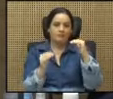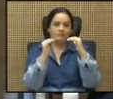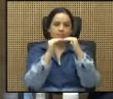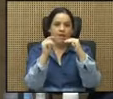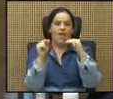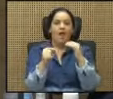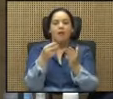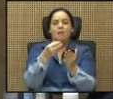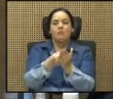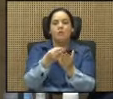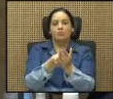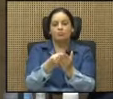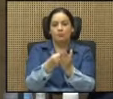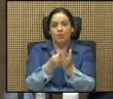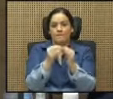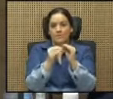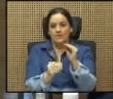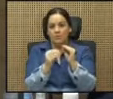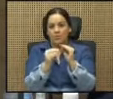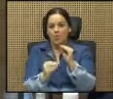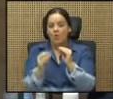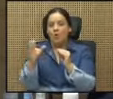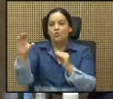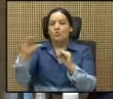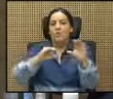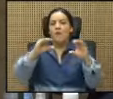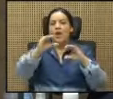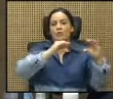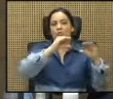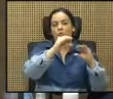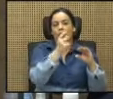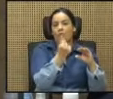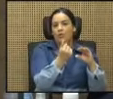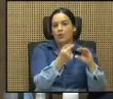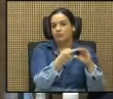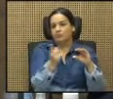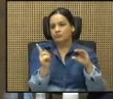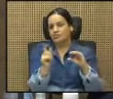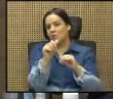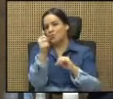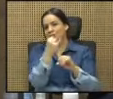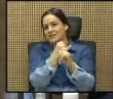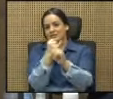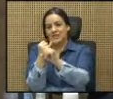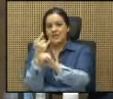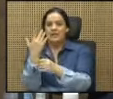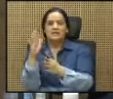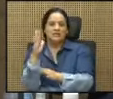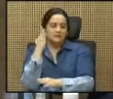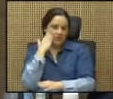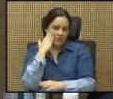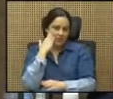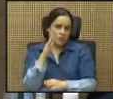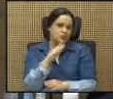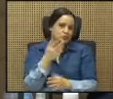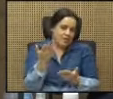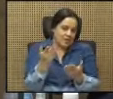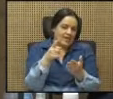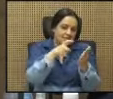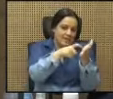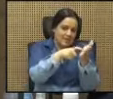mínimo, tomando recursos de otras fuentes, obviamente que ya sabemos que van a ser de deuda, o